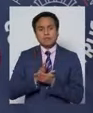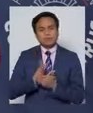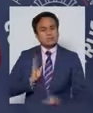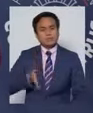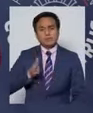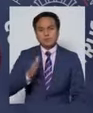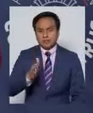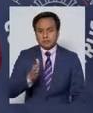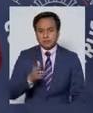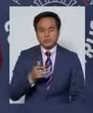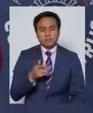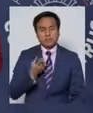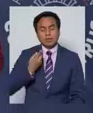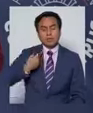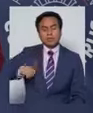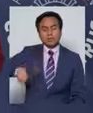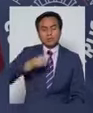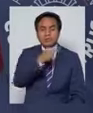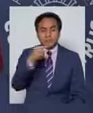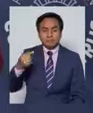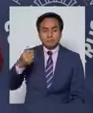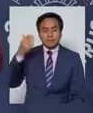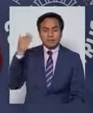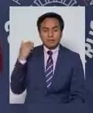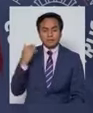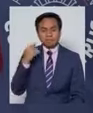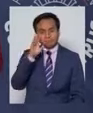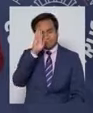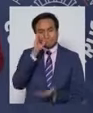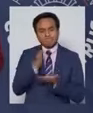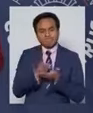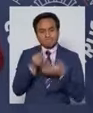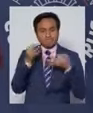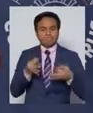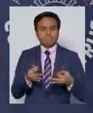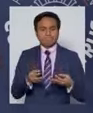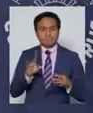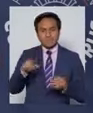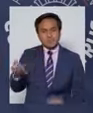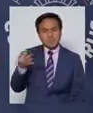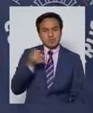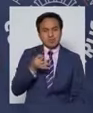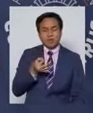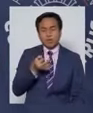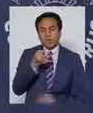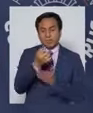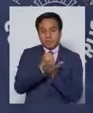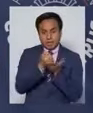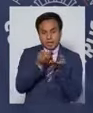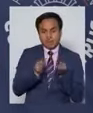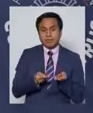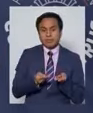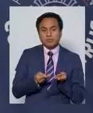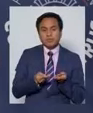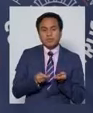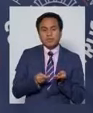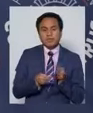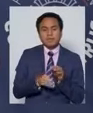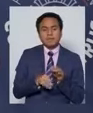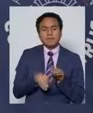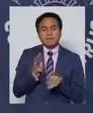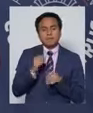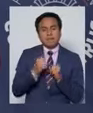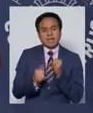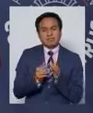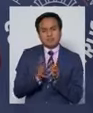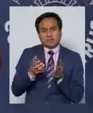realizando. Nosotros hace una semana atrás tomamos la decisión de entregar, como usted lo mencionó, el medicamento con mayor